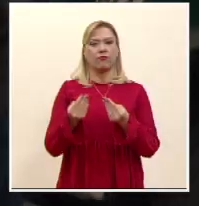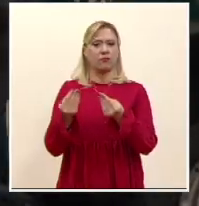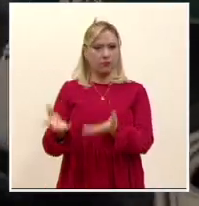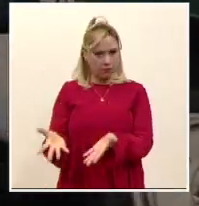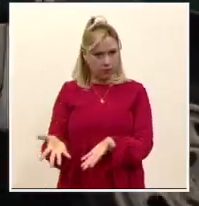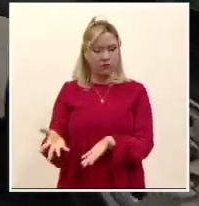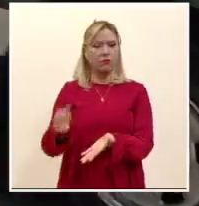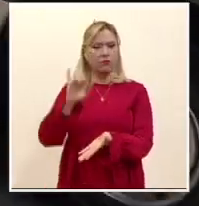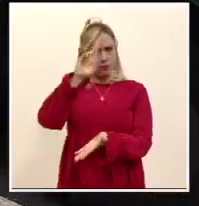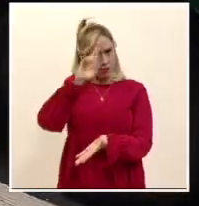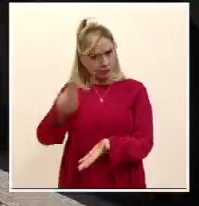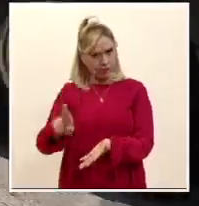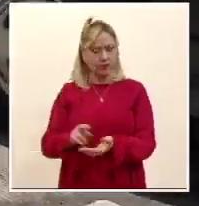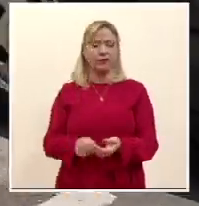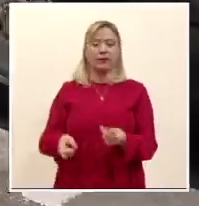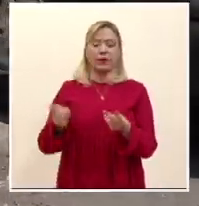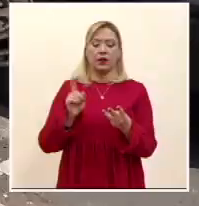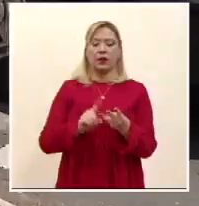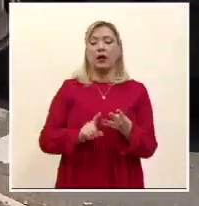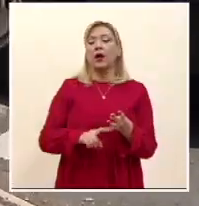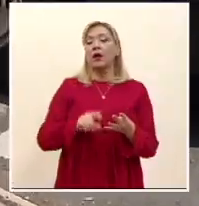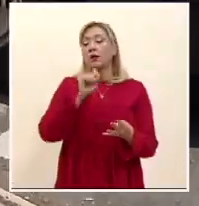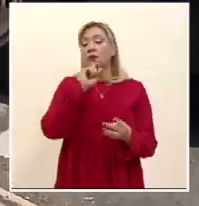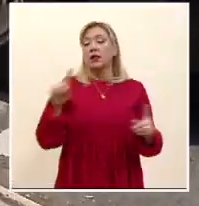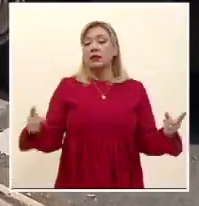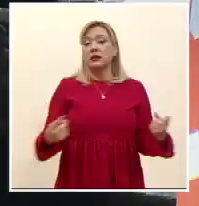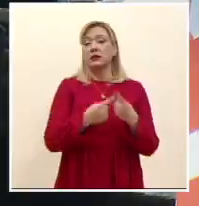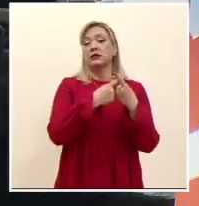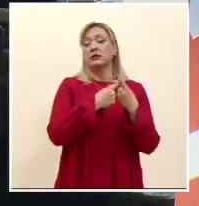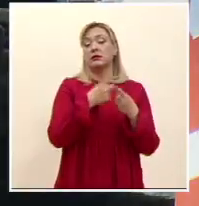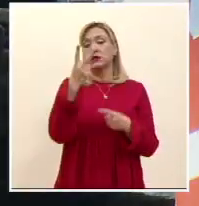audiencia. Otro asunto relevante es la contradicción de tesis